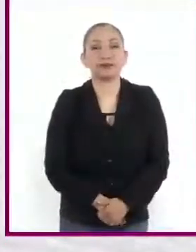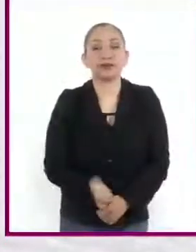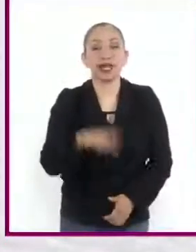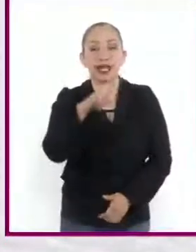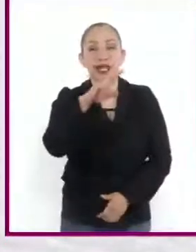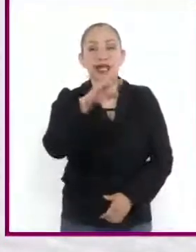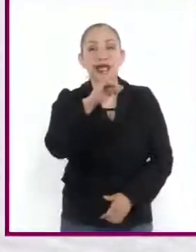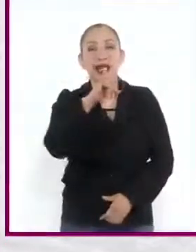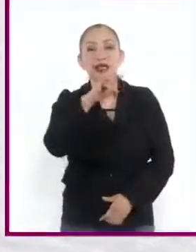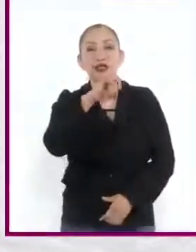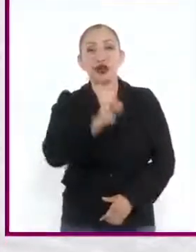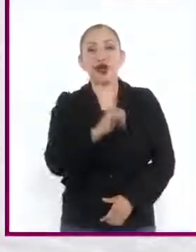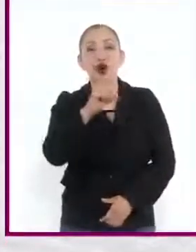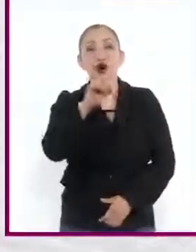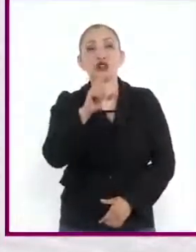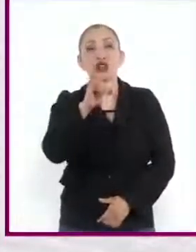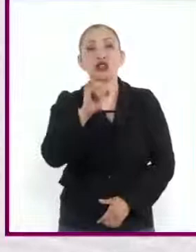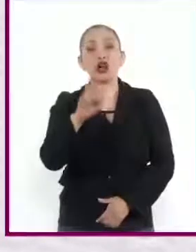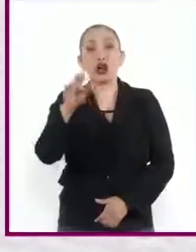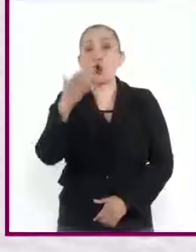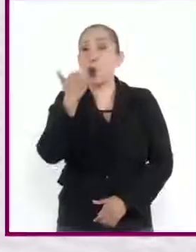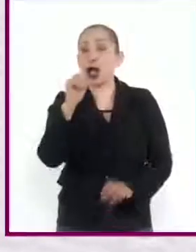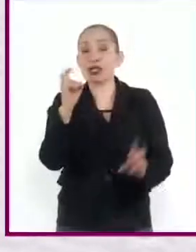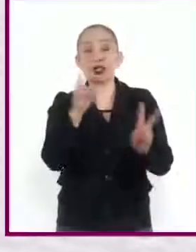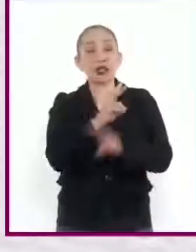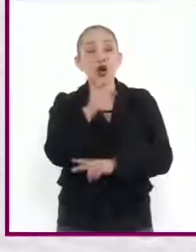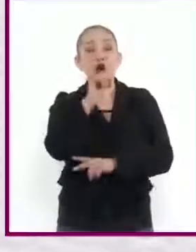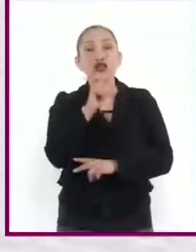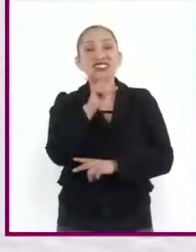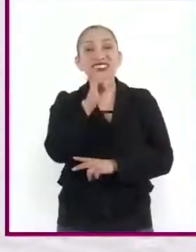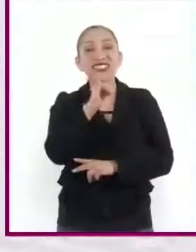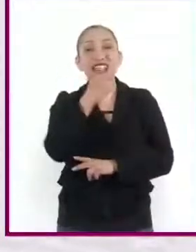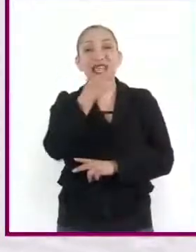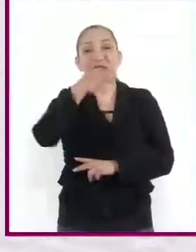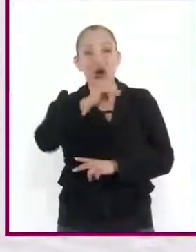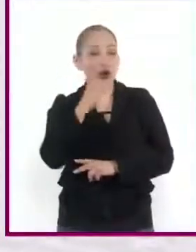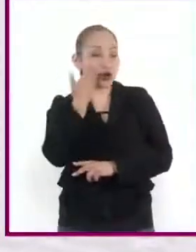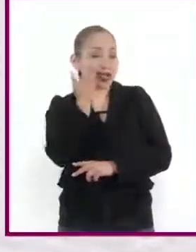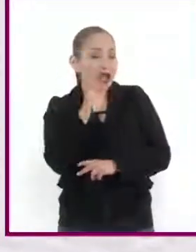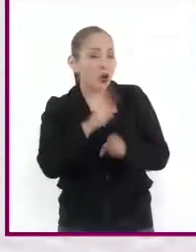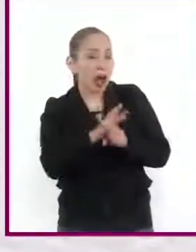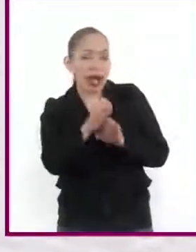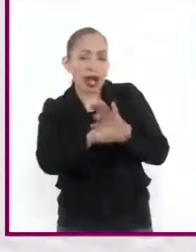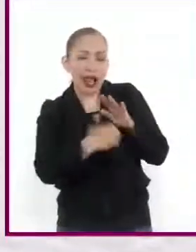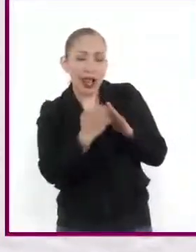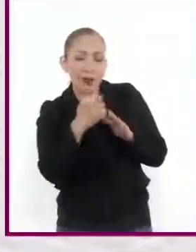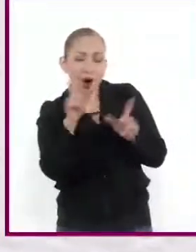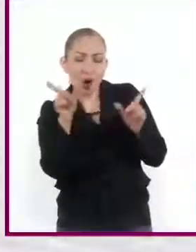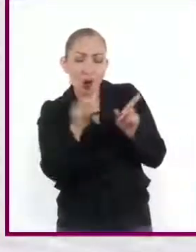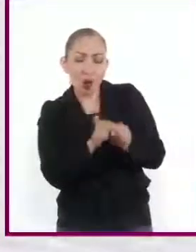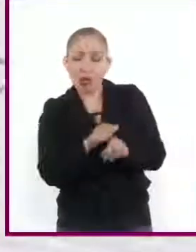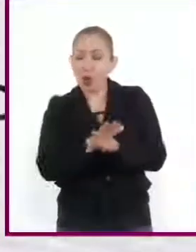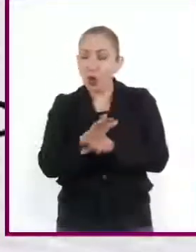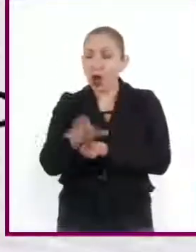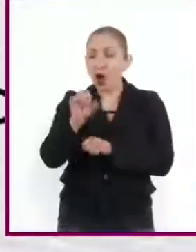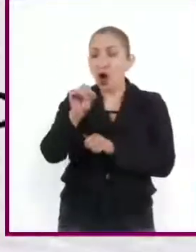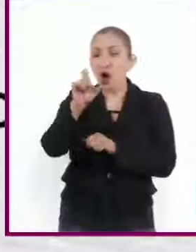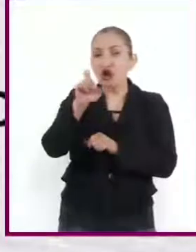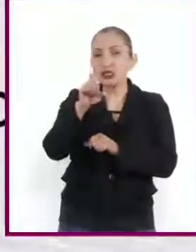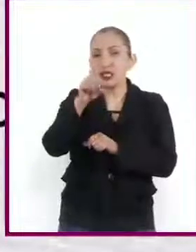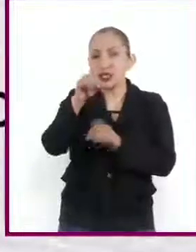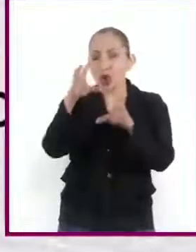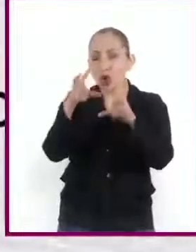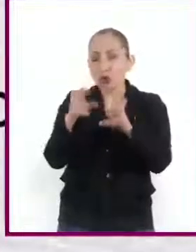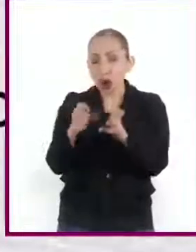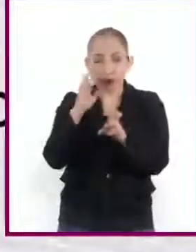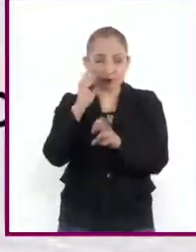de óxido-reducción donde no participa el oxígeno y se requiere identificar qué elemento está reducido y cuál oxidado,